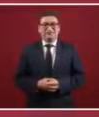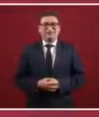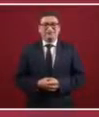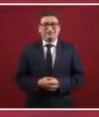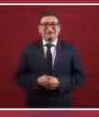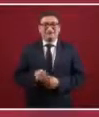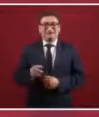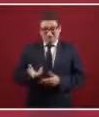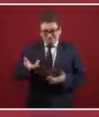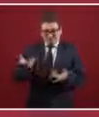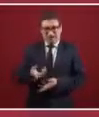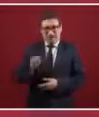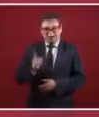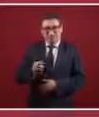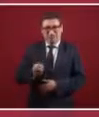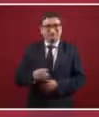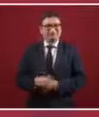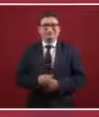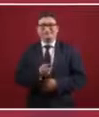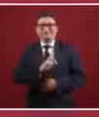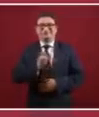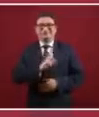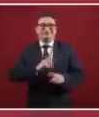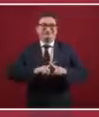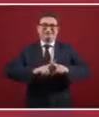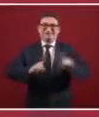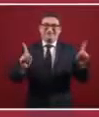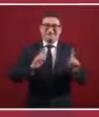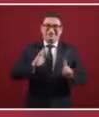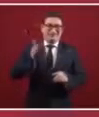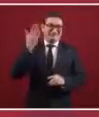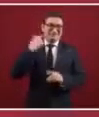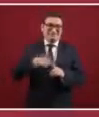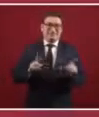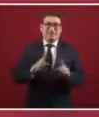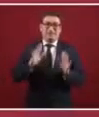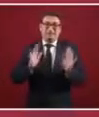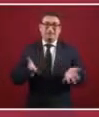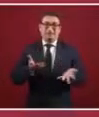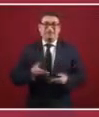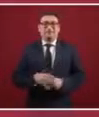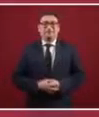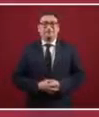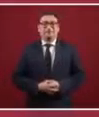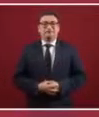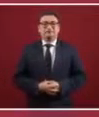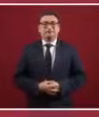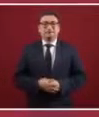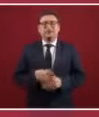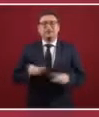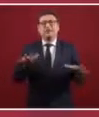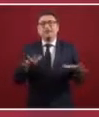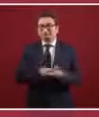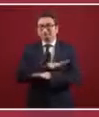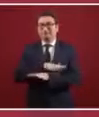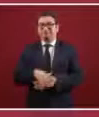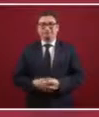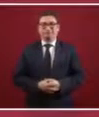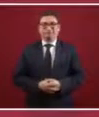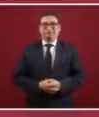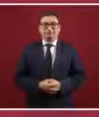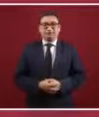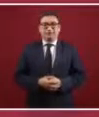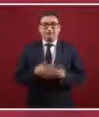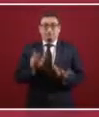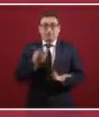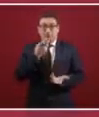haz caso. No, ya no es así, afortunadamente. Afortunadamente ya las cosas han cambiado.